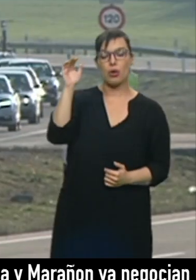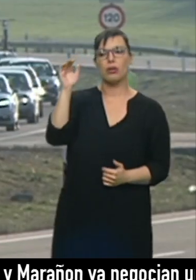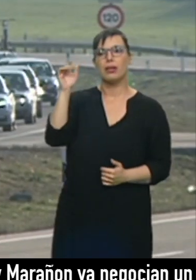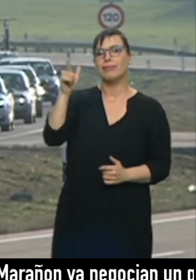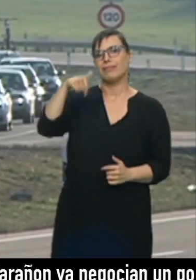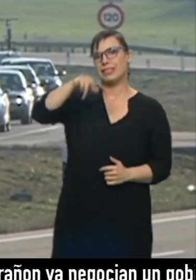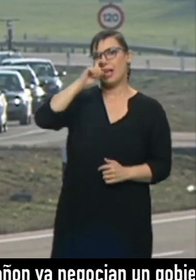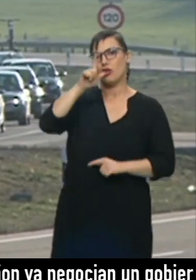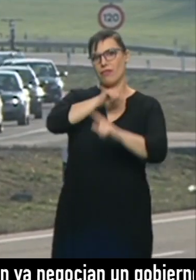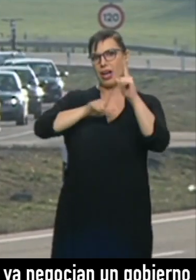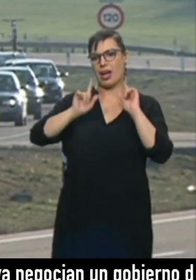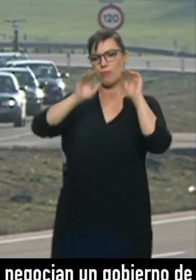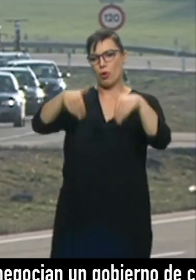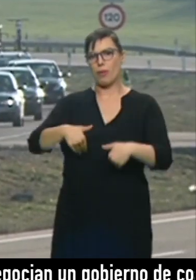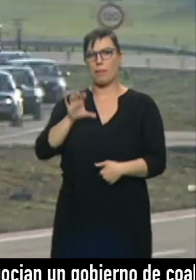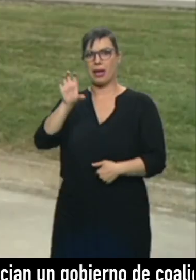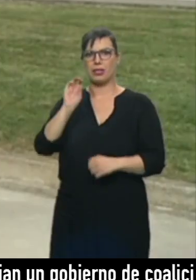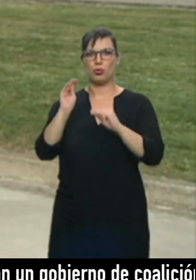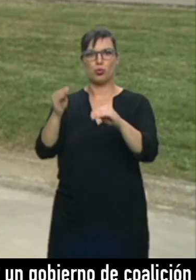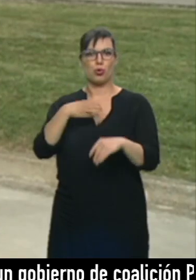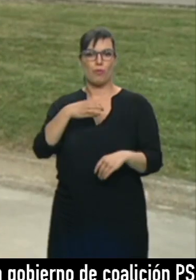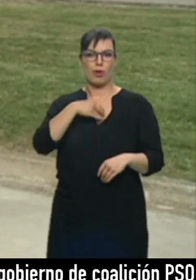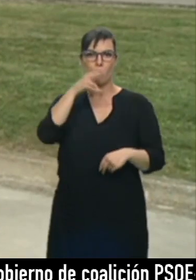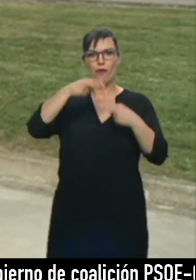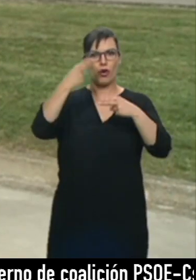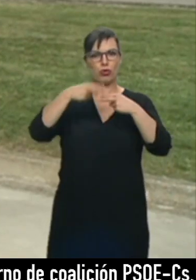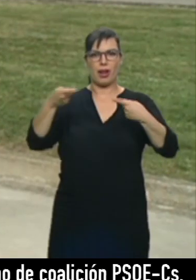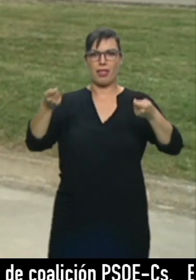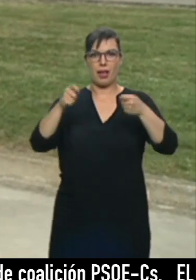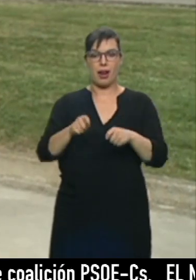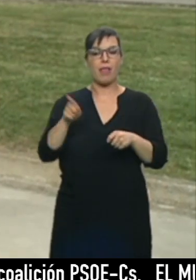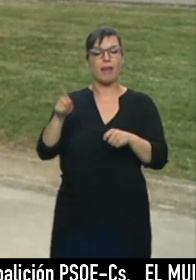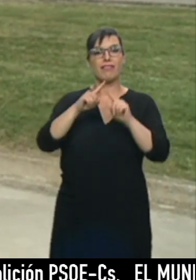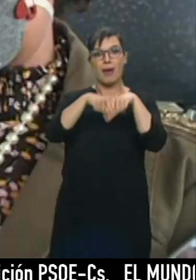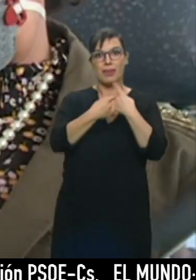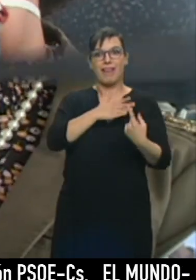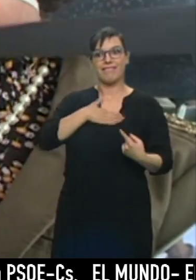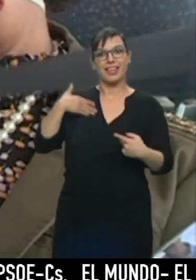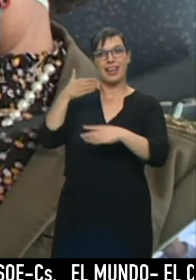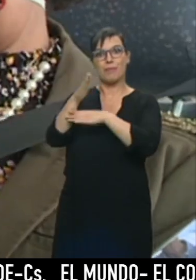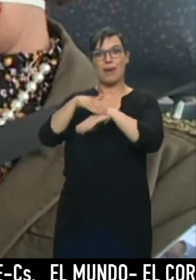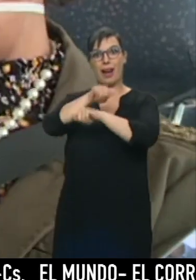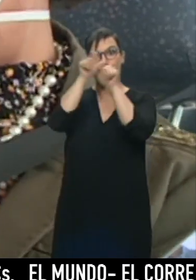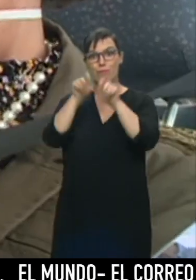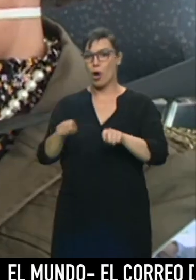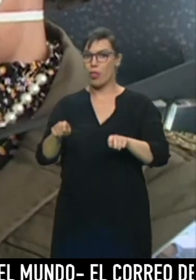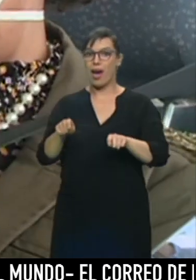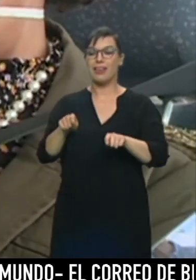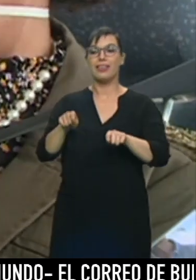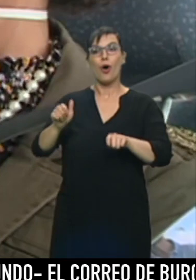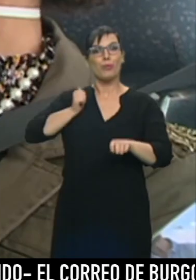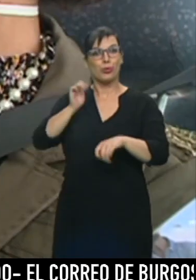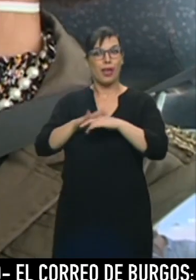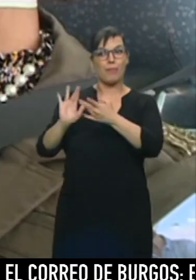Marruecos ha suspendido la operación Paso del Estrecho y esta familia no podrá celebrar una boda, que iba a ser una oportunidad para